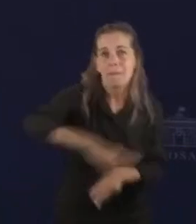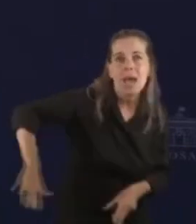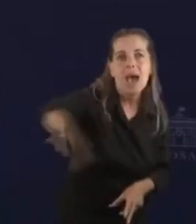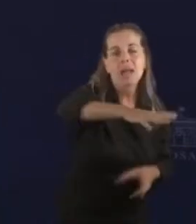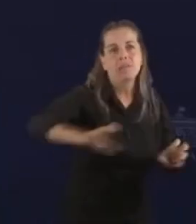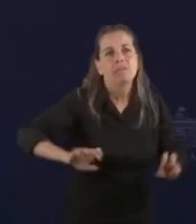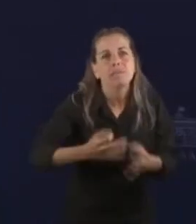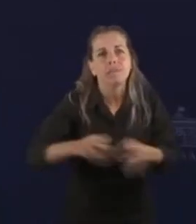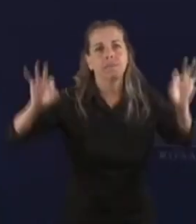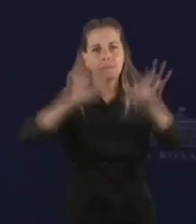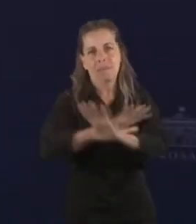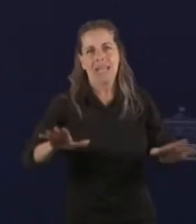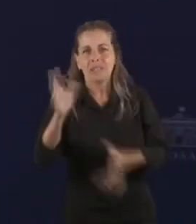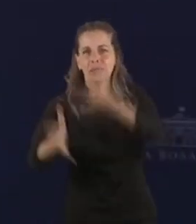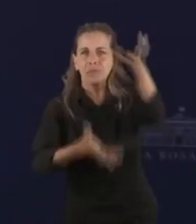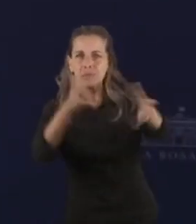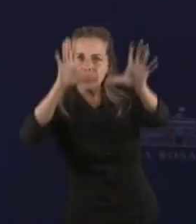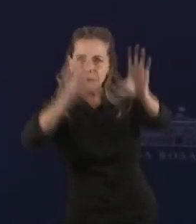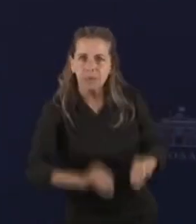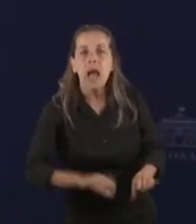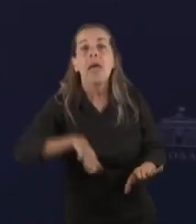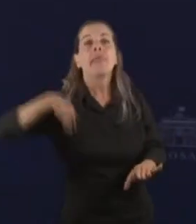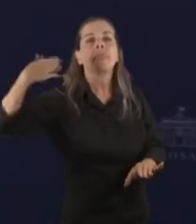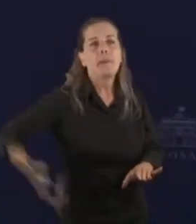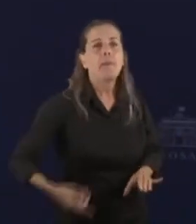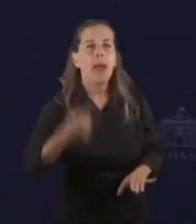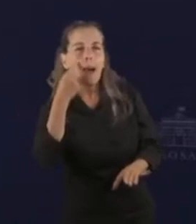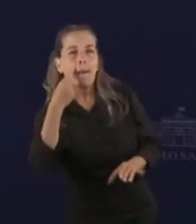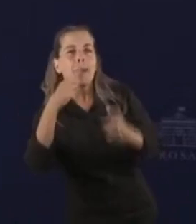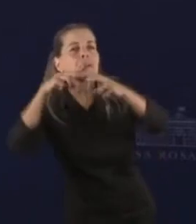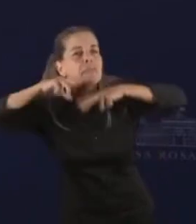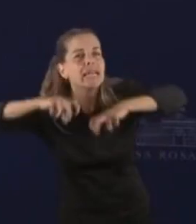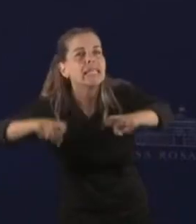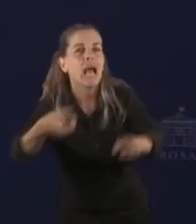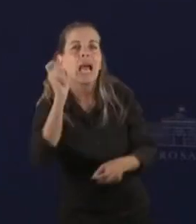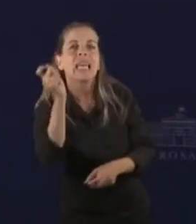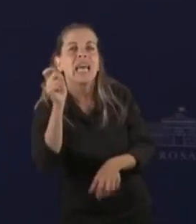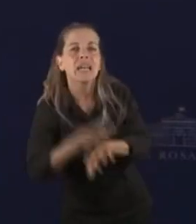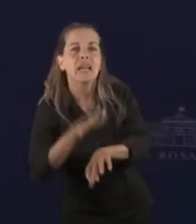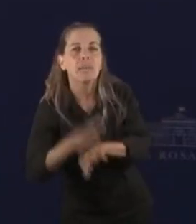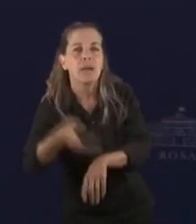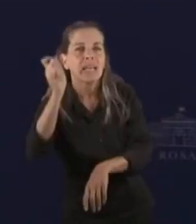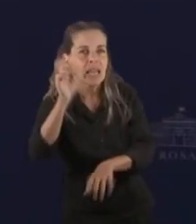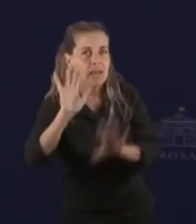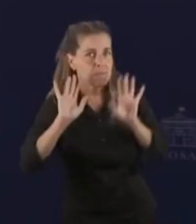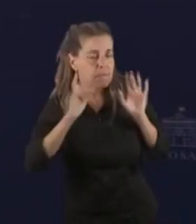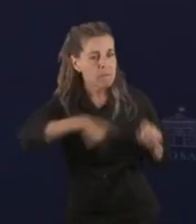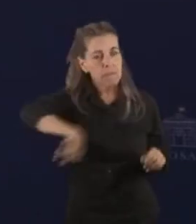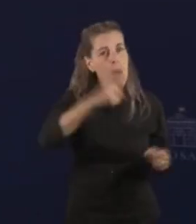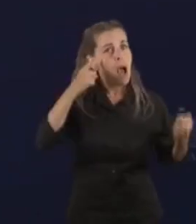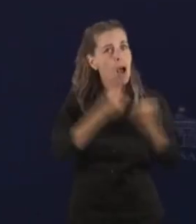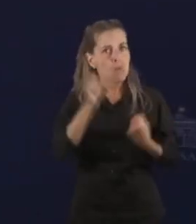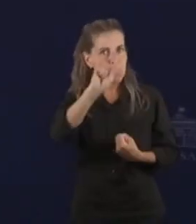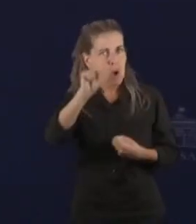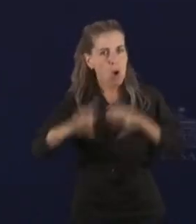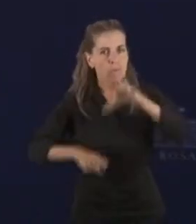terminar con el incendio y después en tal caso empezar las investigaciones necesarias nosotros no convalidando ni ocupaciones